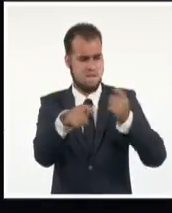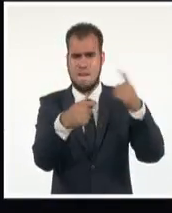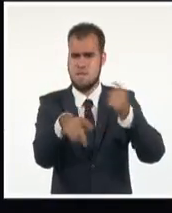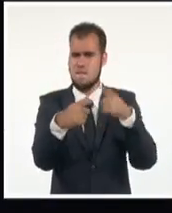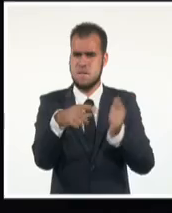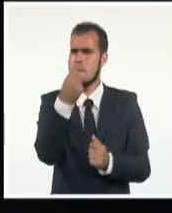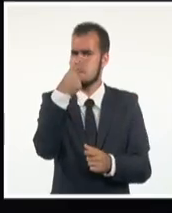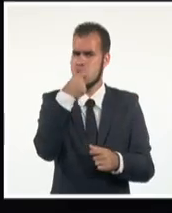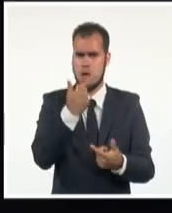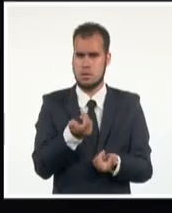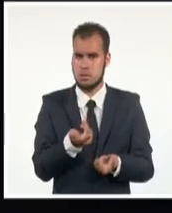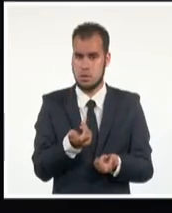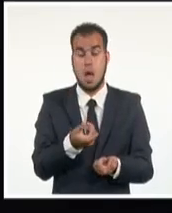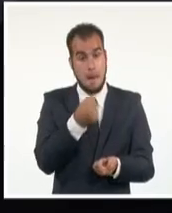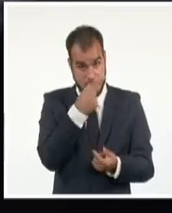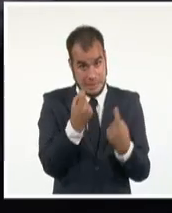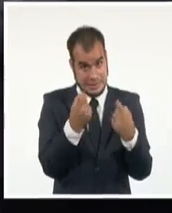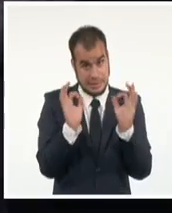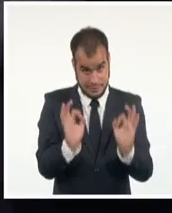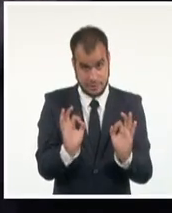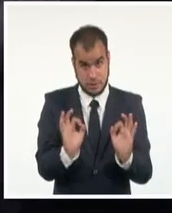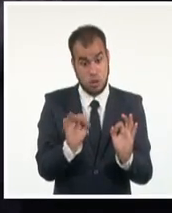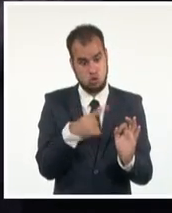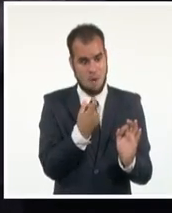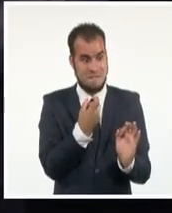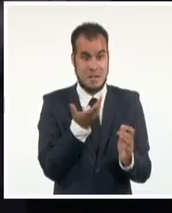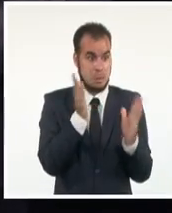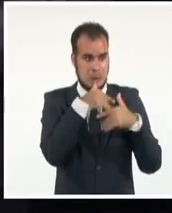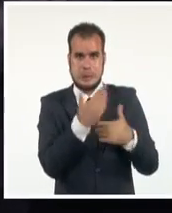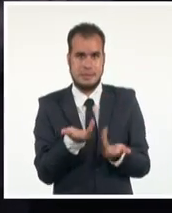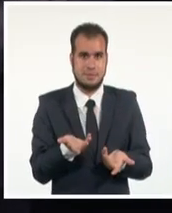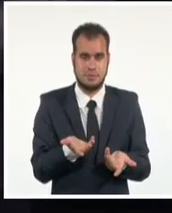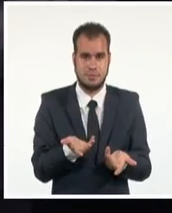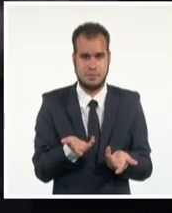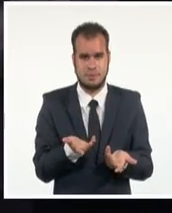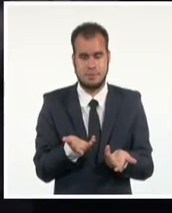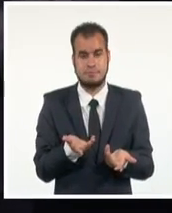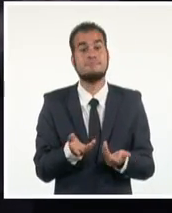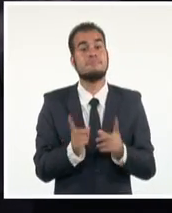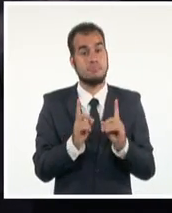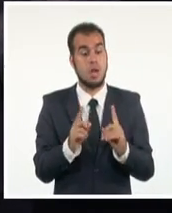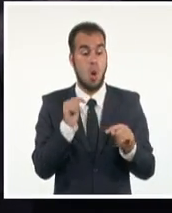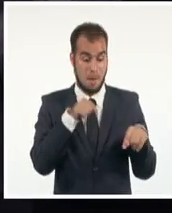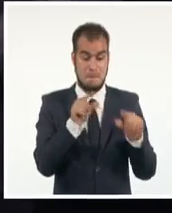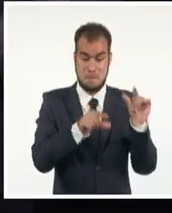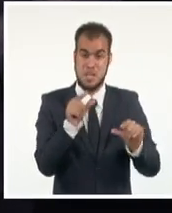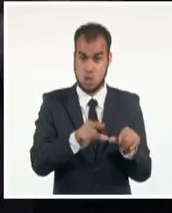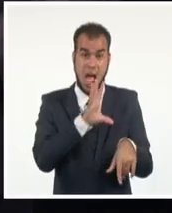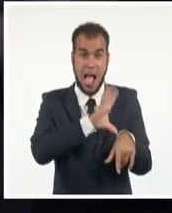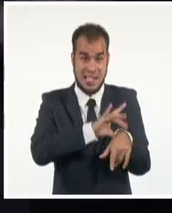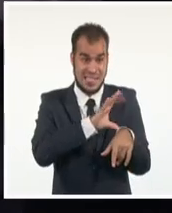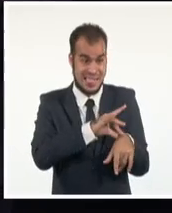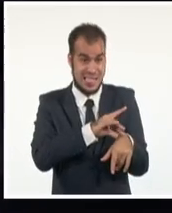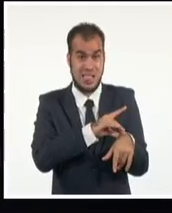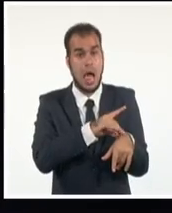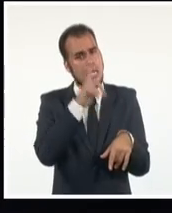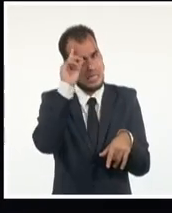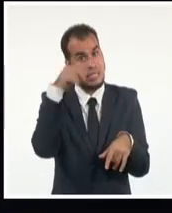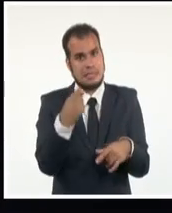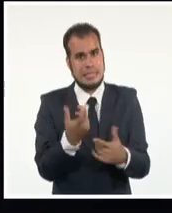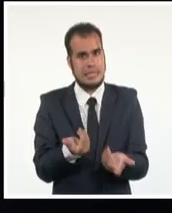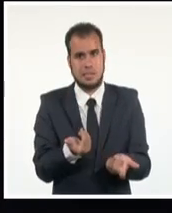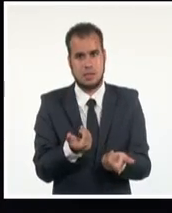jóvenes recién graduados que consagrados profesionales de la Henry Reef a poner rodilla en tierra junto a sus colegas y a favor de la vida en